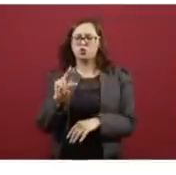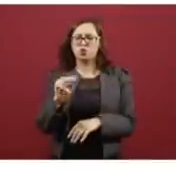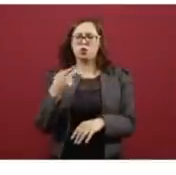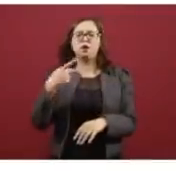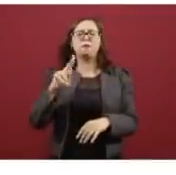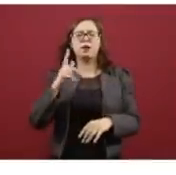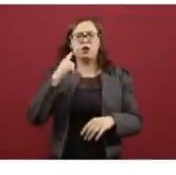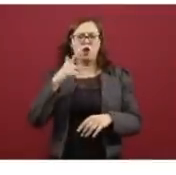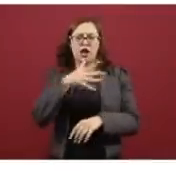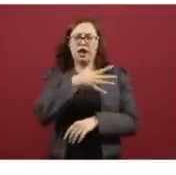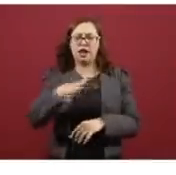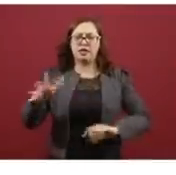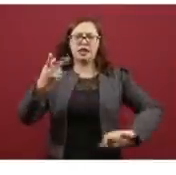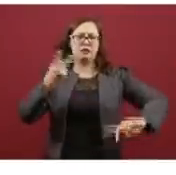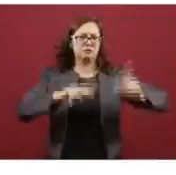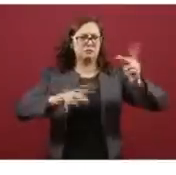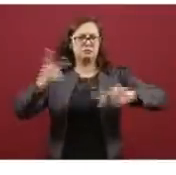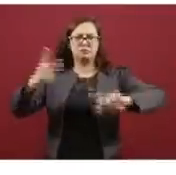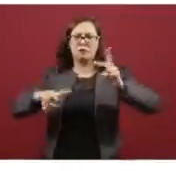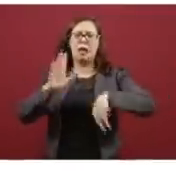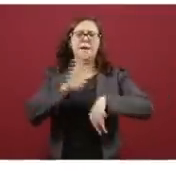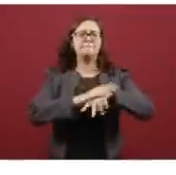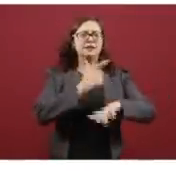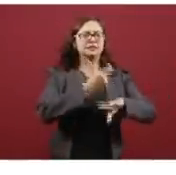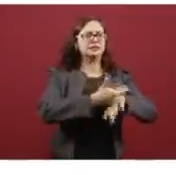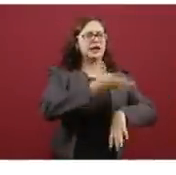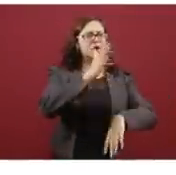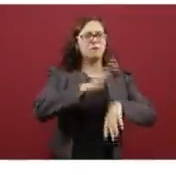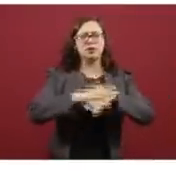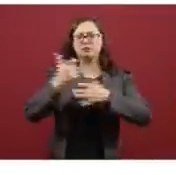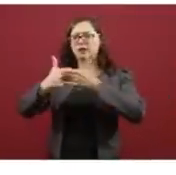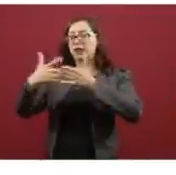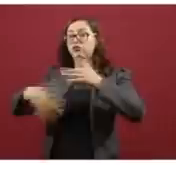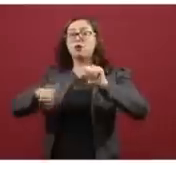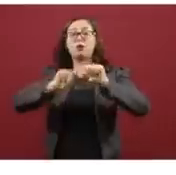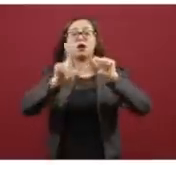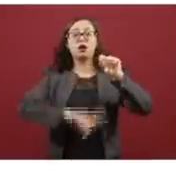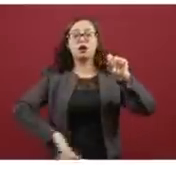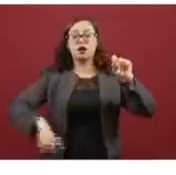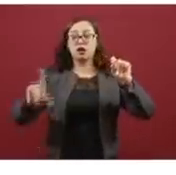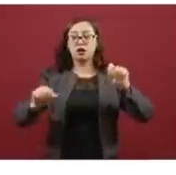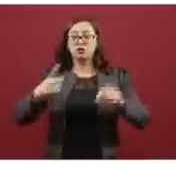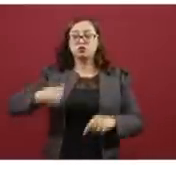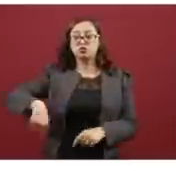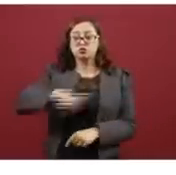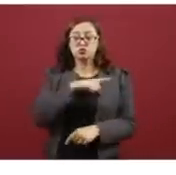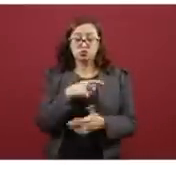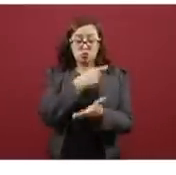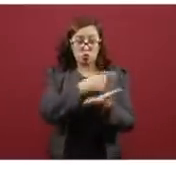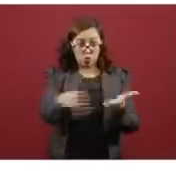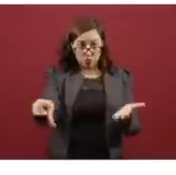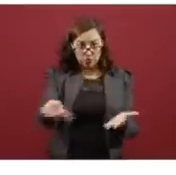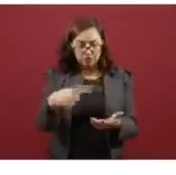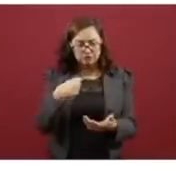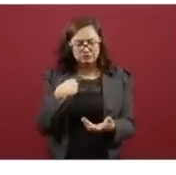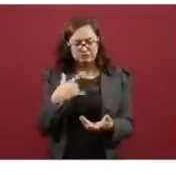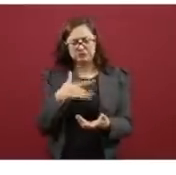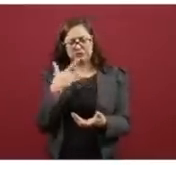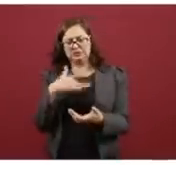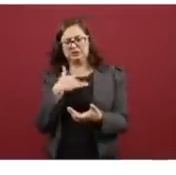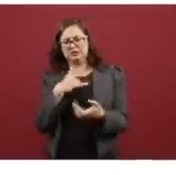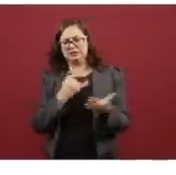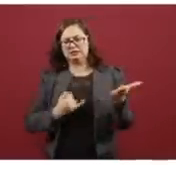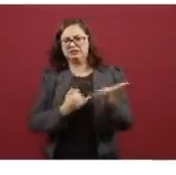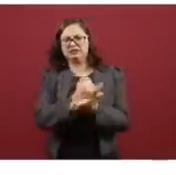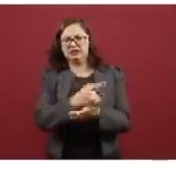precios el más caro y el más barato del país quién lo está dando y nos empodera como consumidores para decidir si dónde